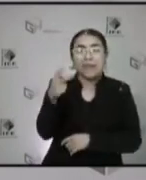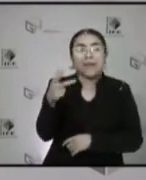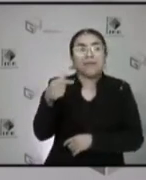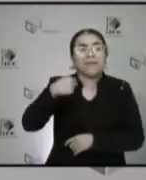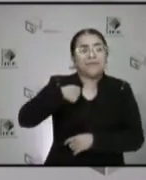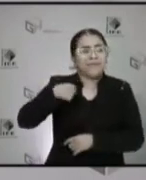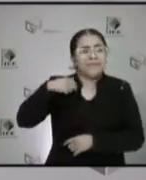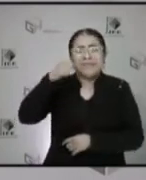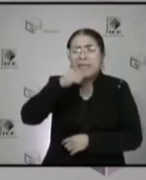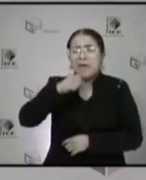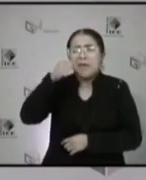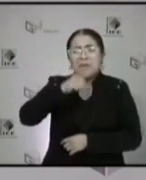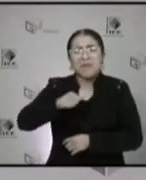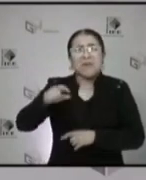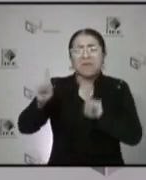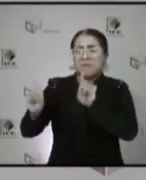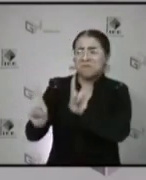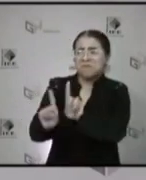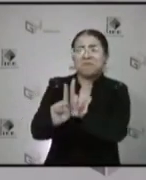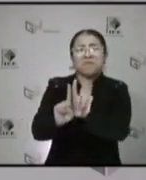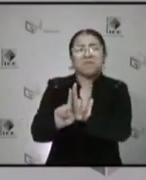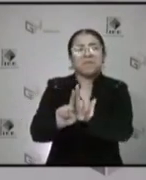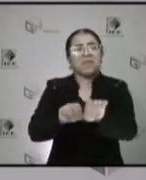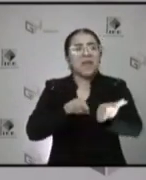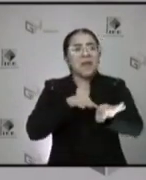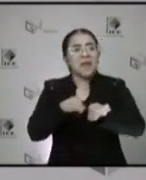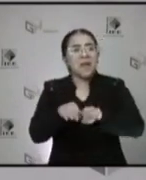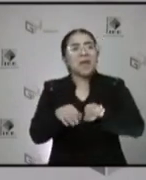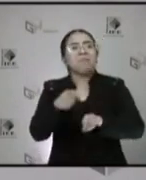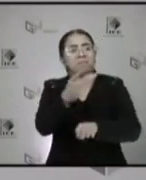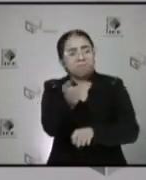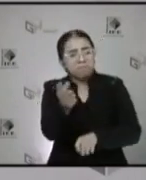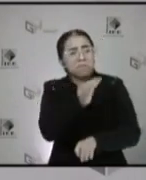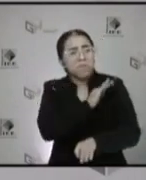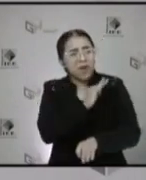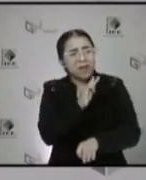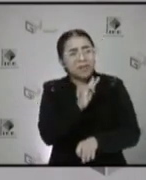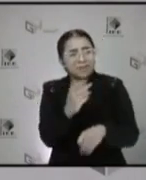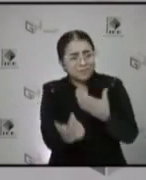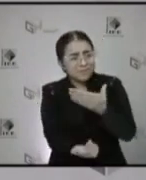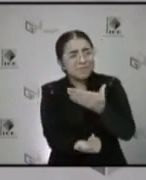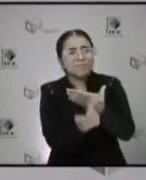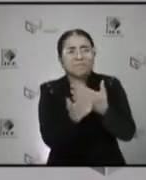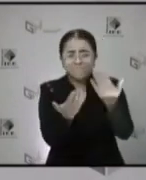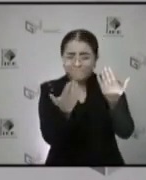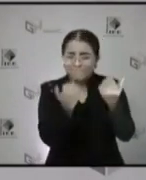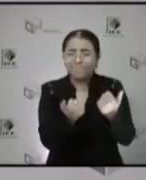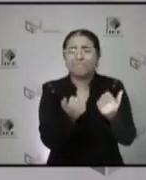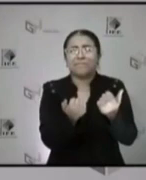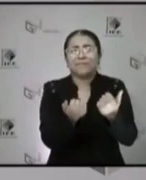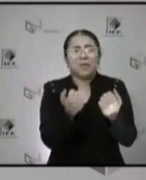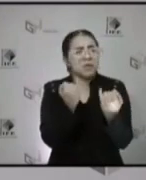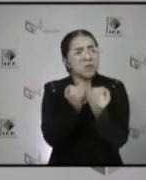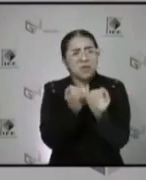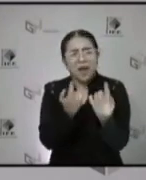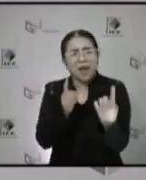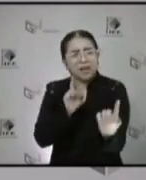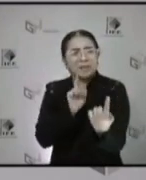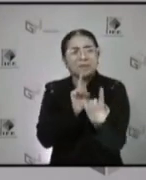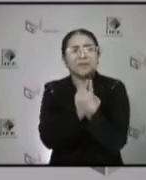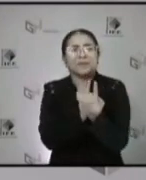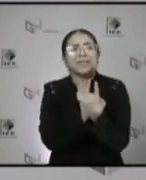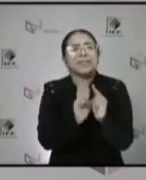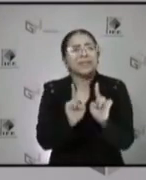he trabajado. Yo sé que cuento con ustedes y ustedes cuentan conmigo porque han contado